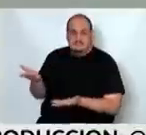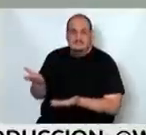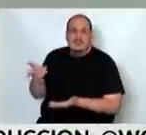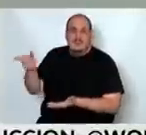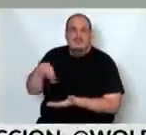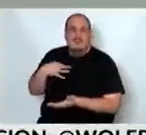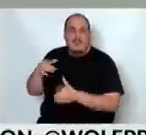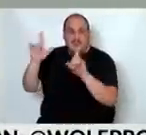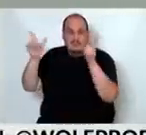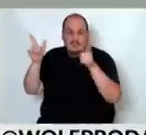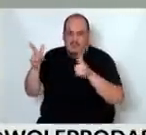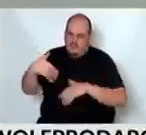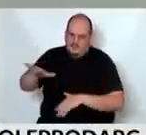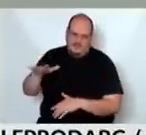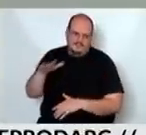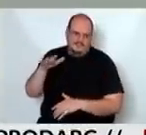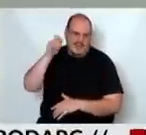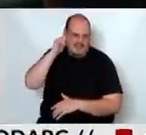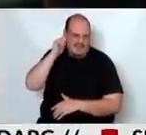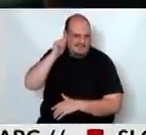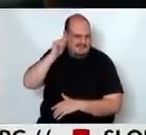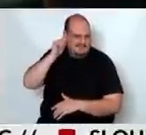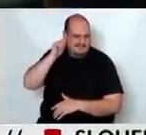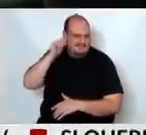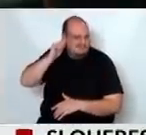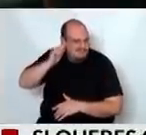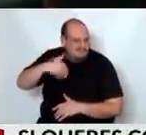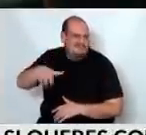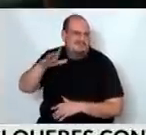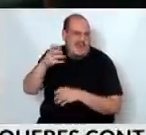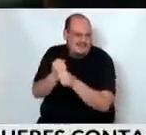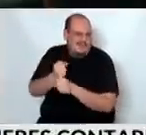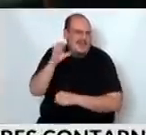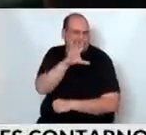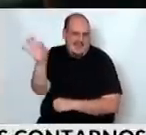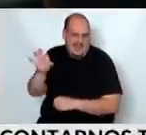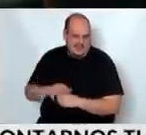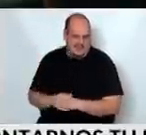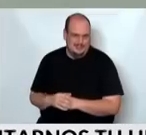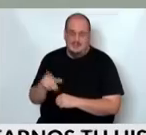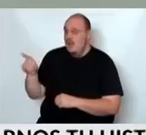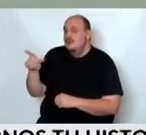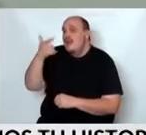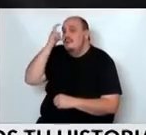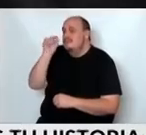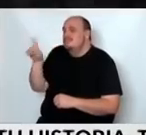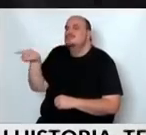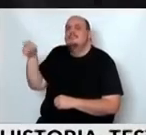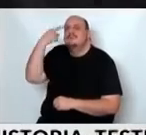va a cumplir 500 años por lo que vivió. Sí. Él lo vive de otra manera, pero bueno, para mí él es un distinto.